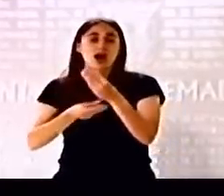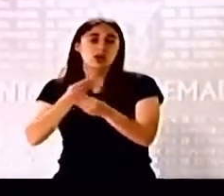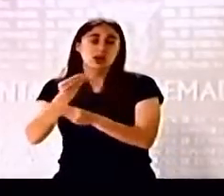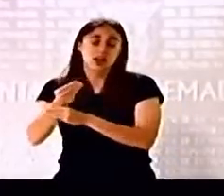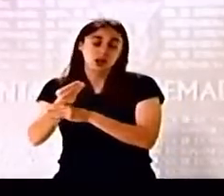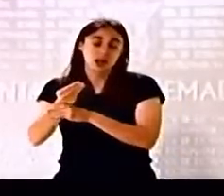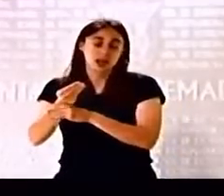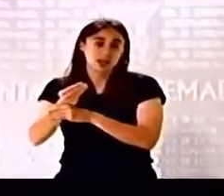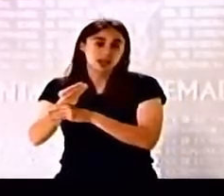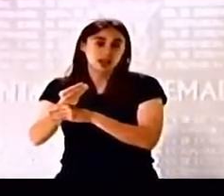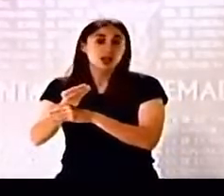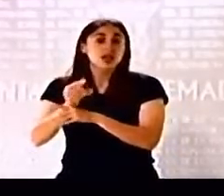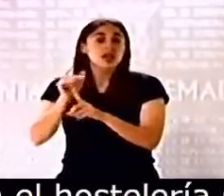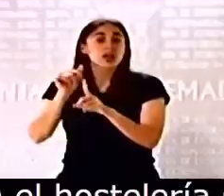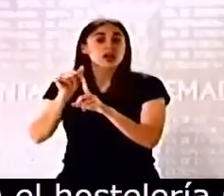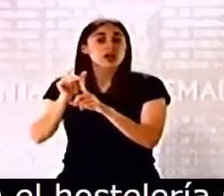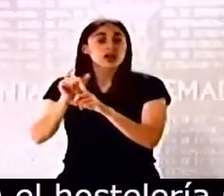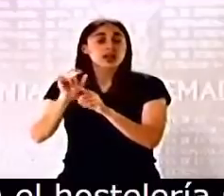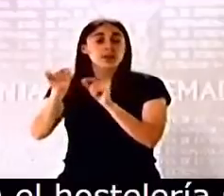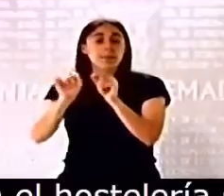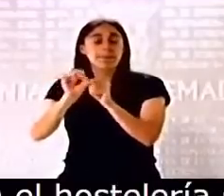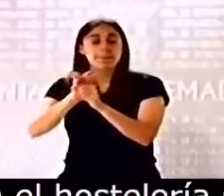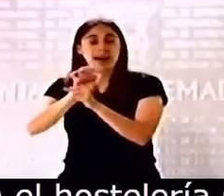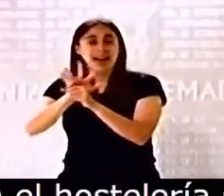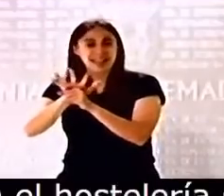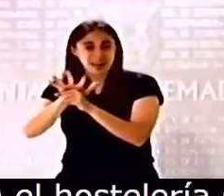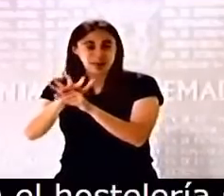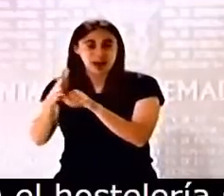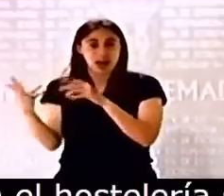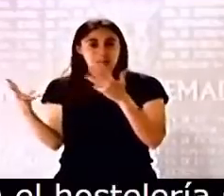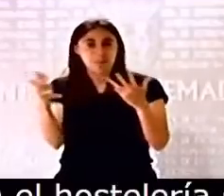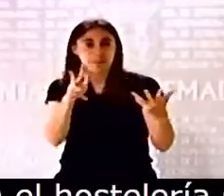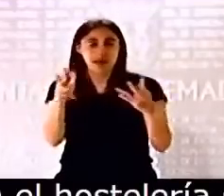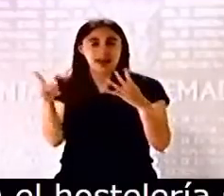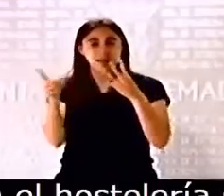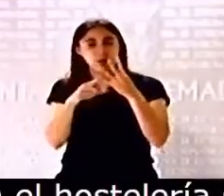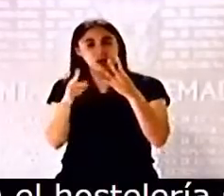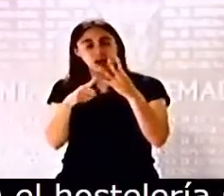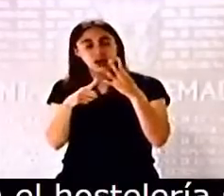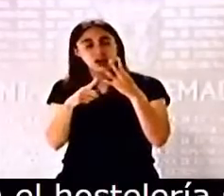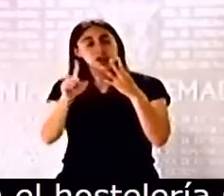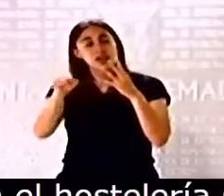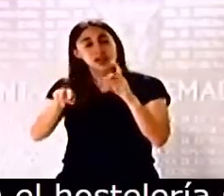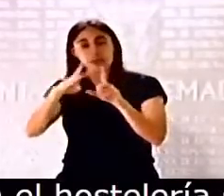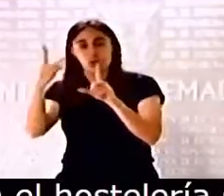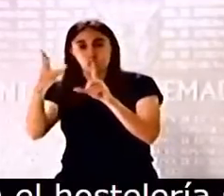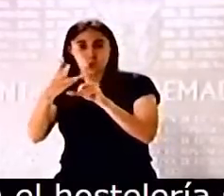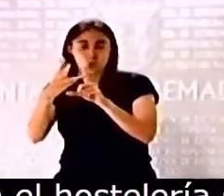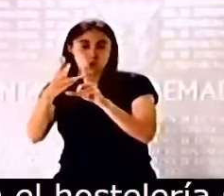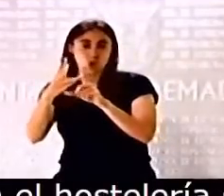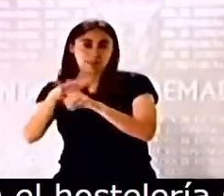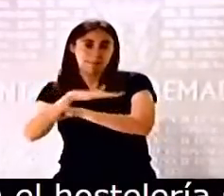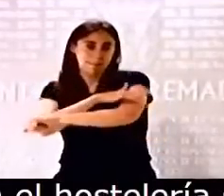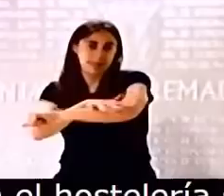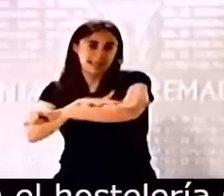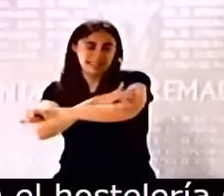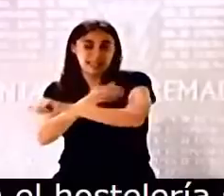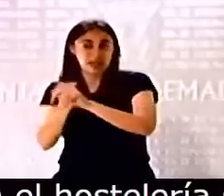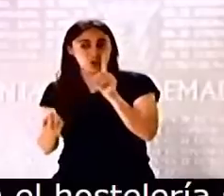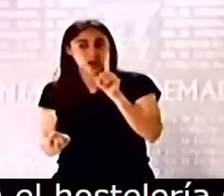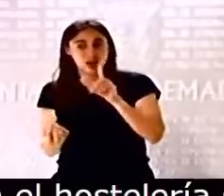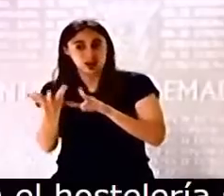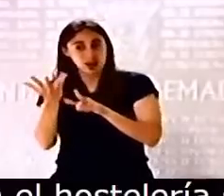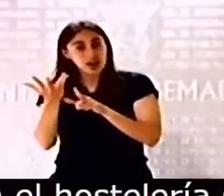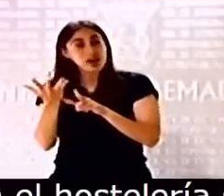a la pandemia, aprobado a finales del mes de marzo y colgado en la página del Ministerio. Y saben que si cambiamos de